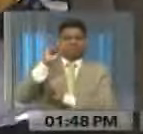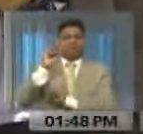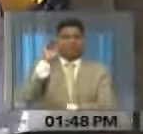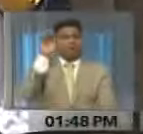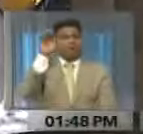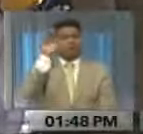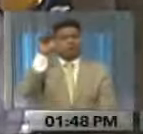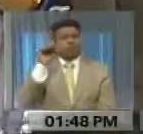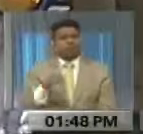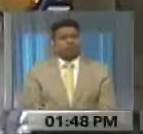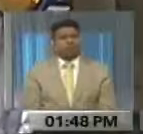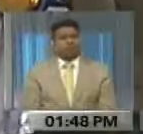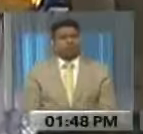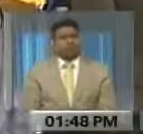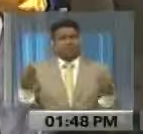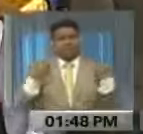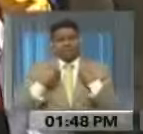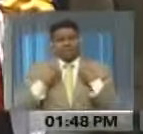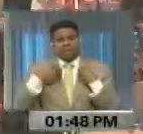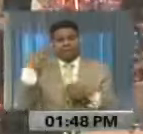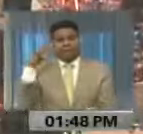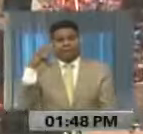futuro! ¡Que viva